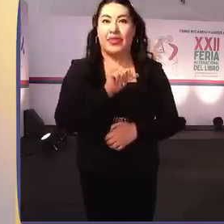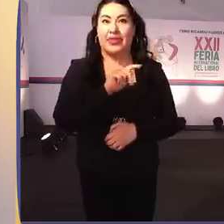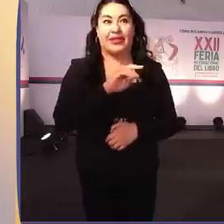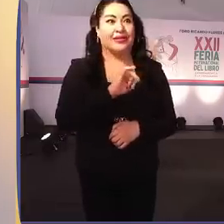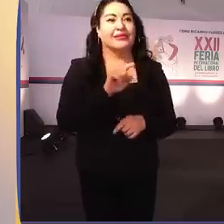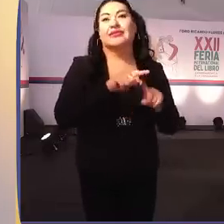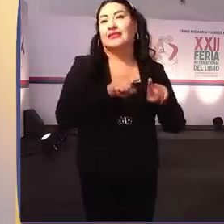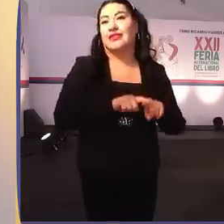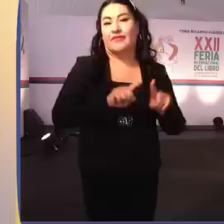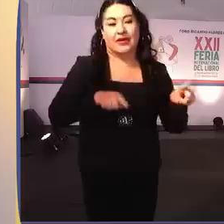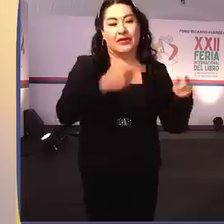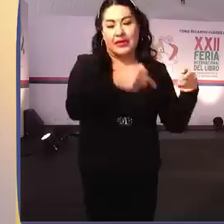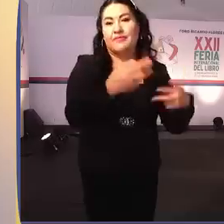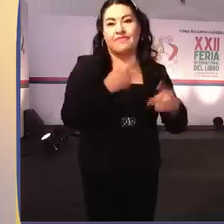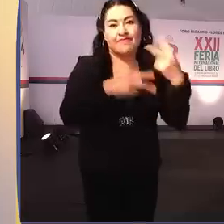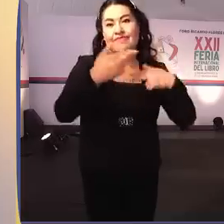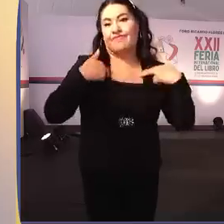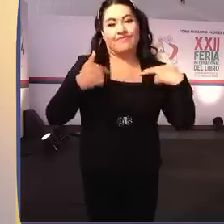una